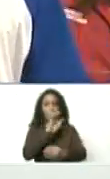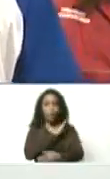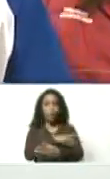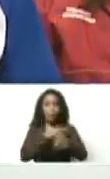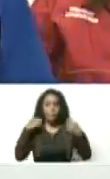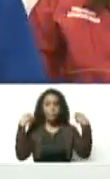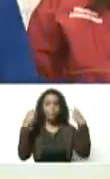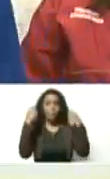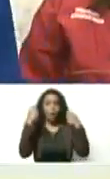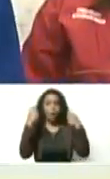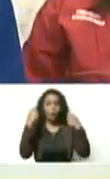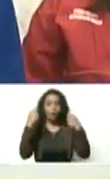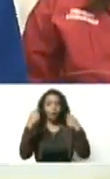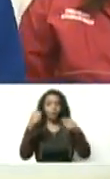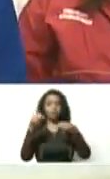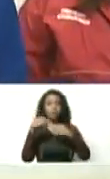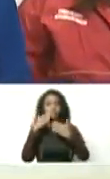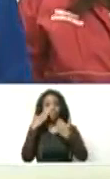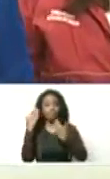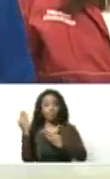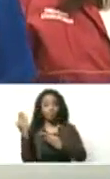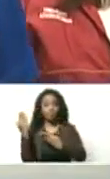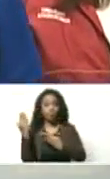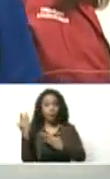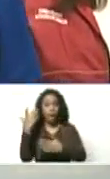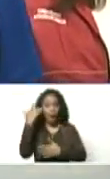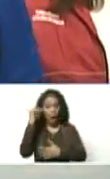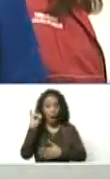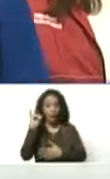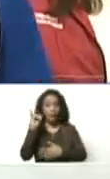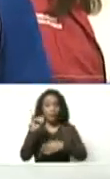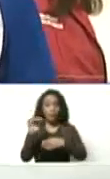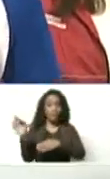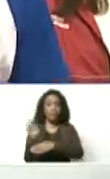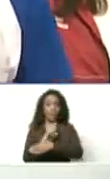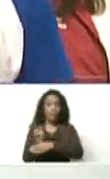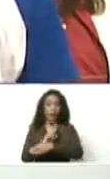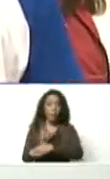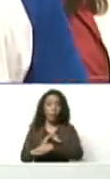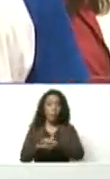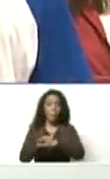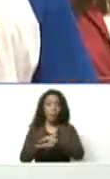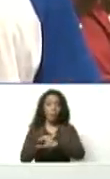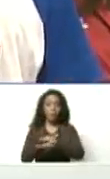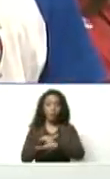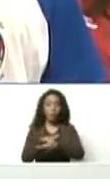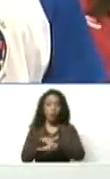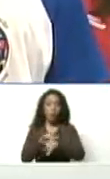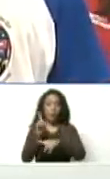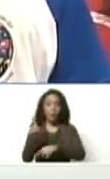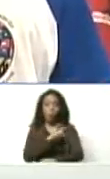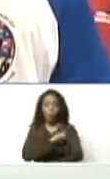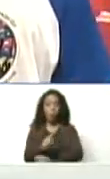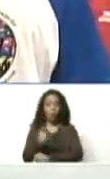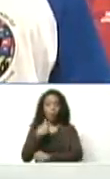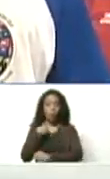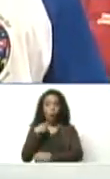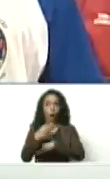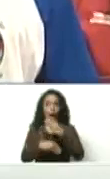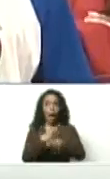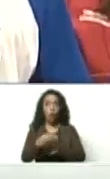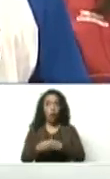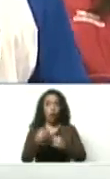popular. Precisamente, hay que acelerar, ministro de Artillería, es una orden que le doy,